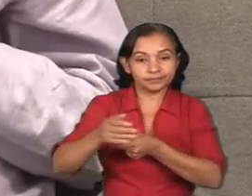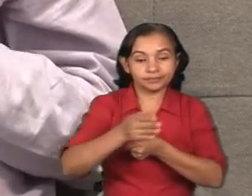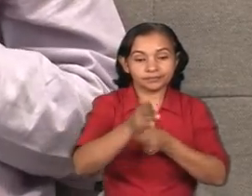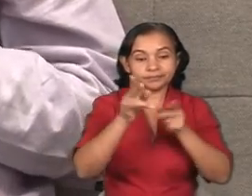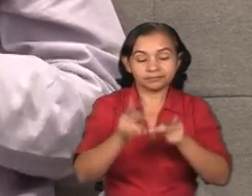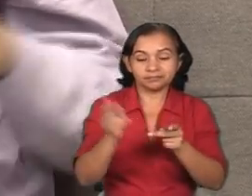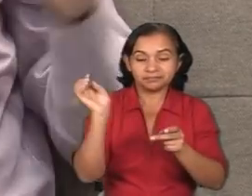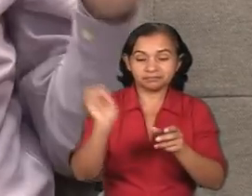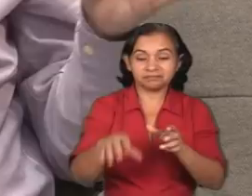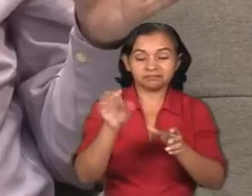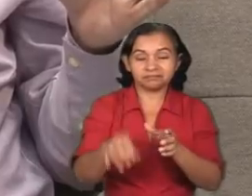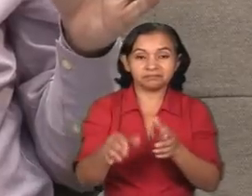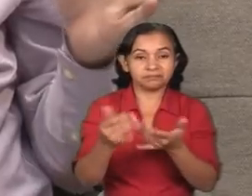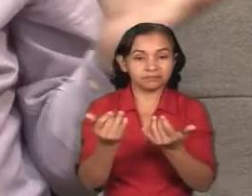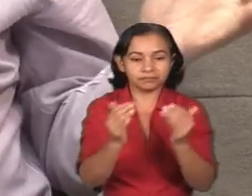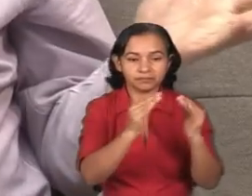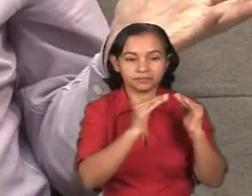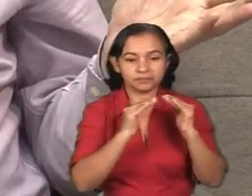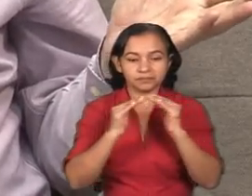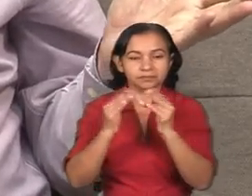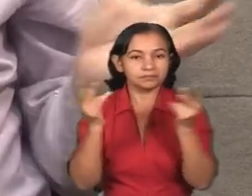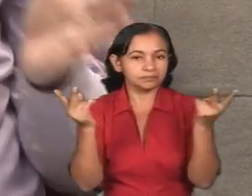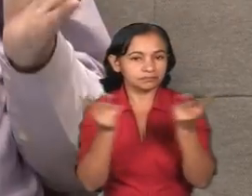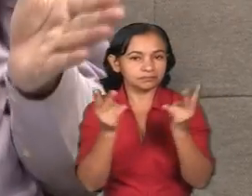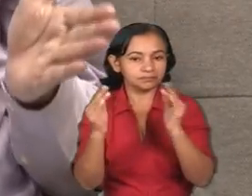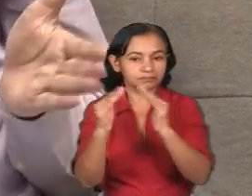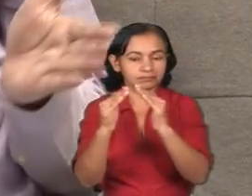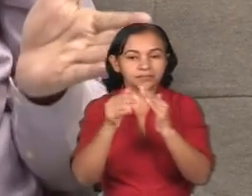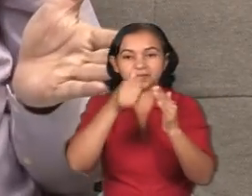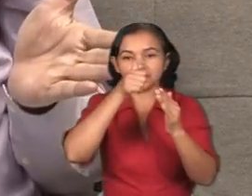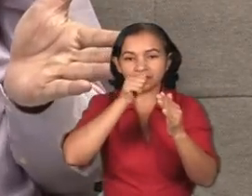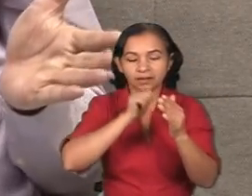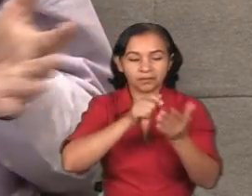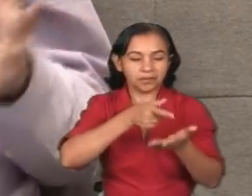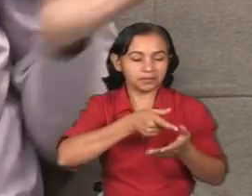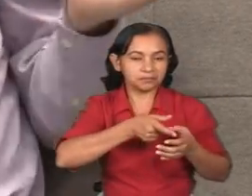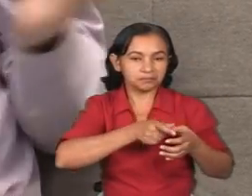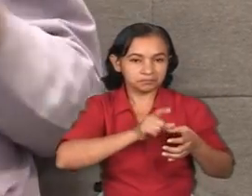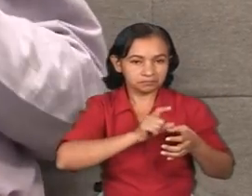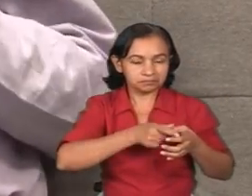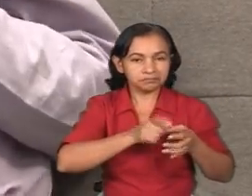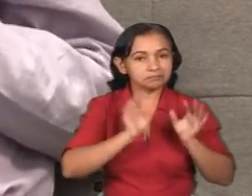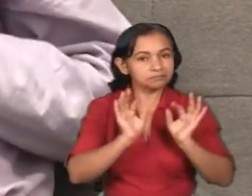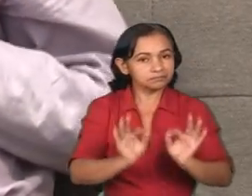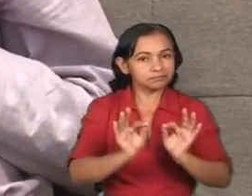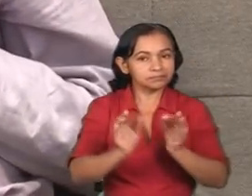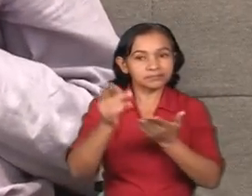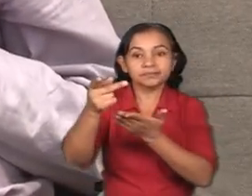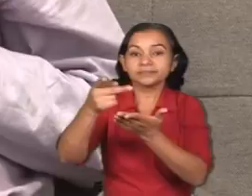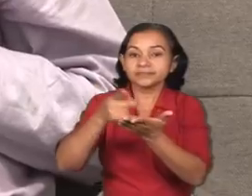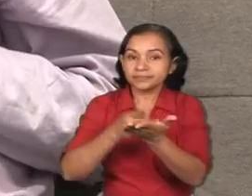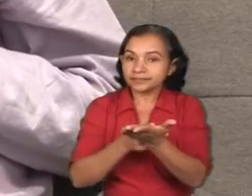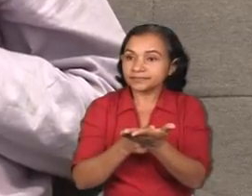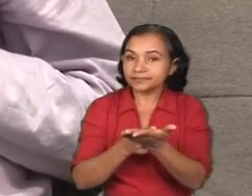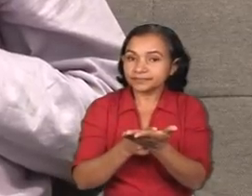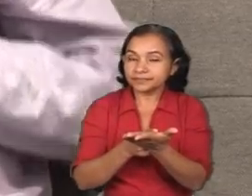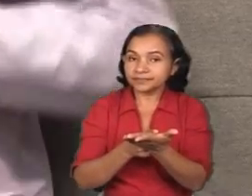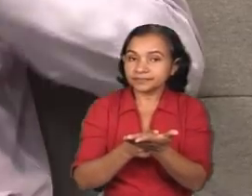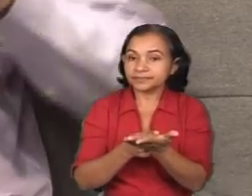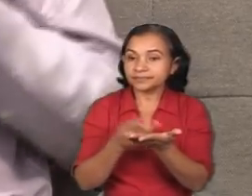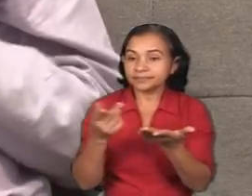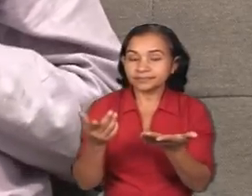Chureca, que tienen una urbanización donde viven ahora, con agua potable, alcantarillado sanitario. Es decir, es un proyecto que están